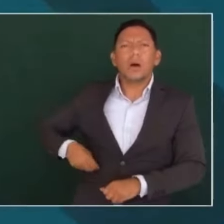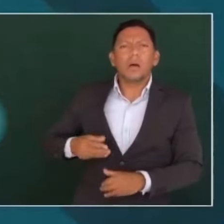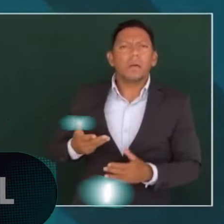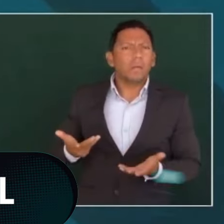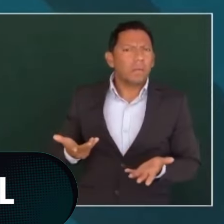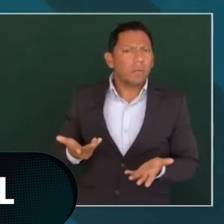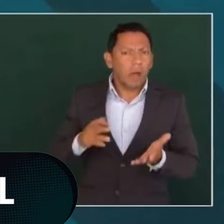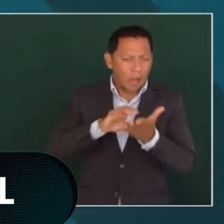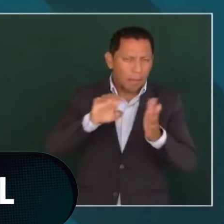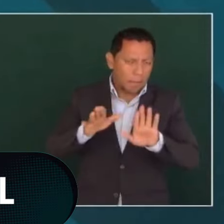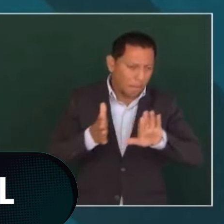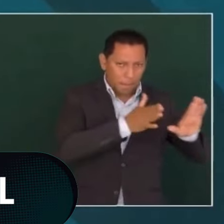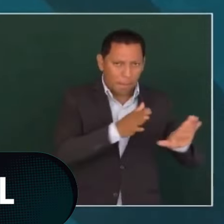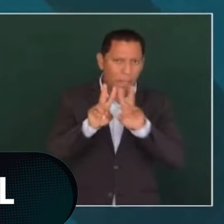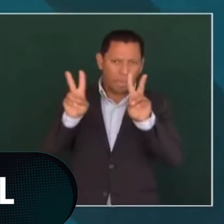tema migratorio,